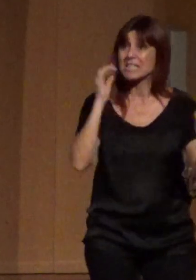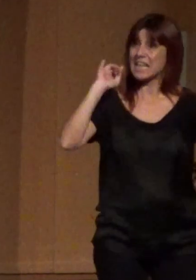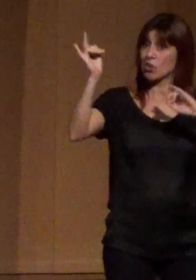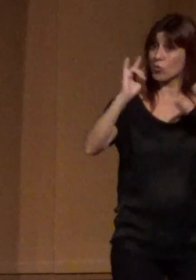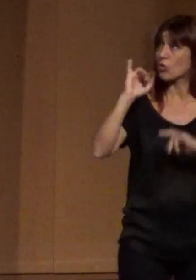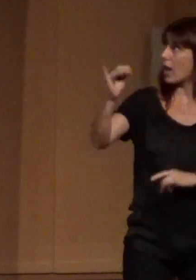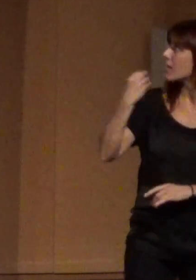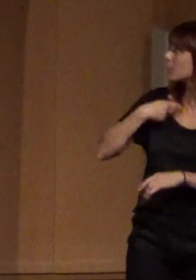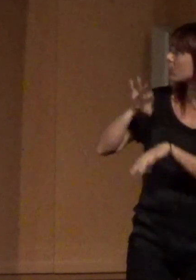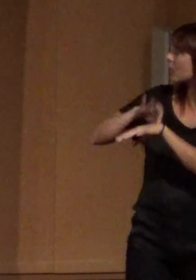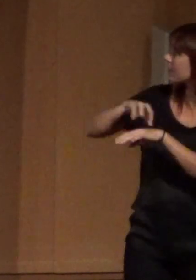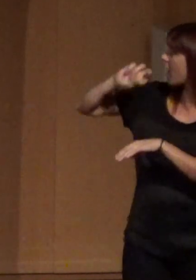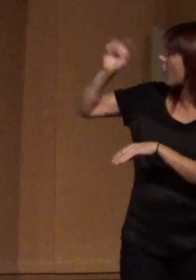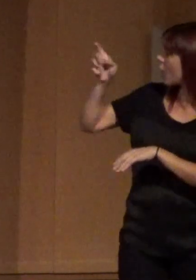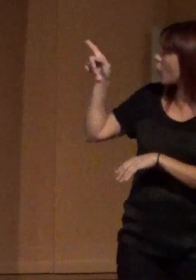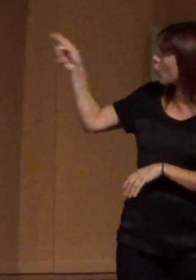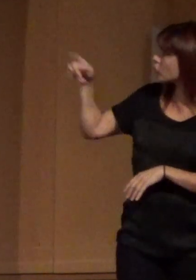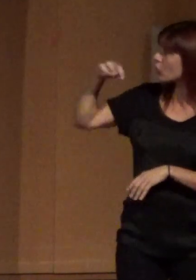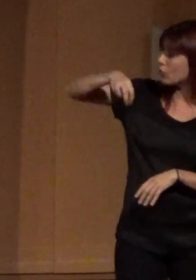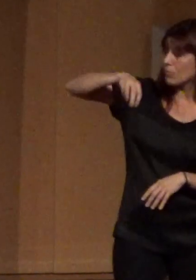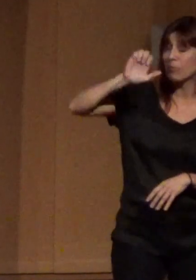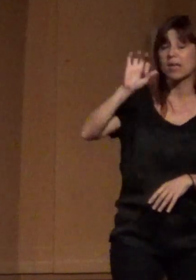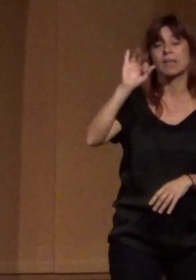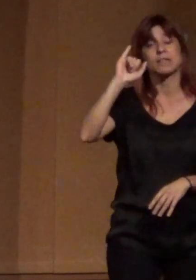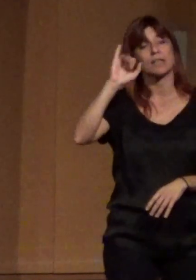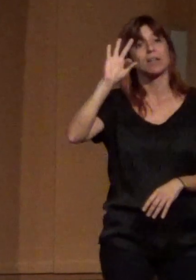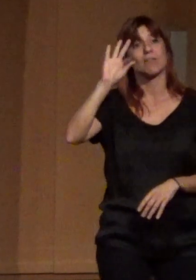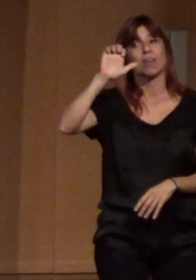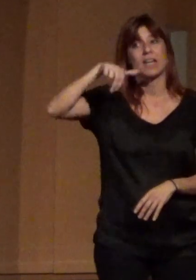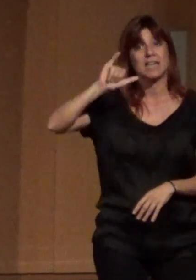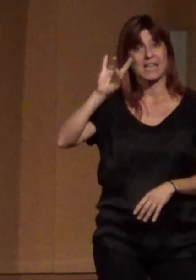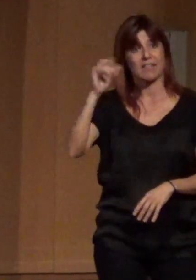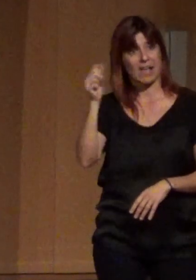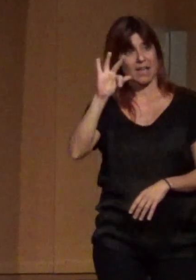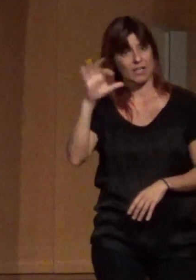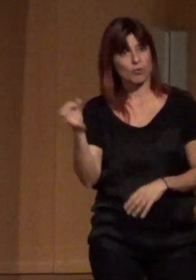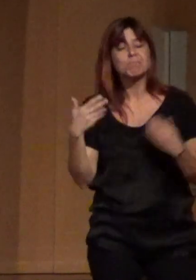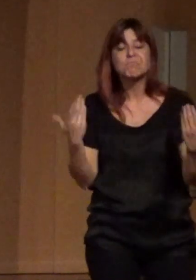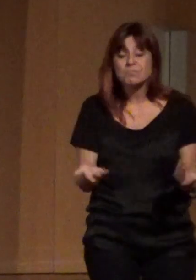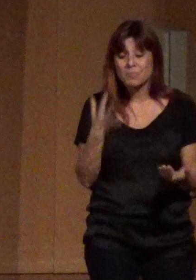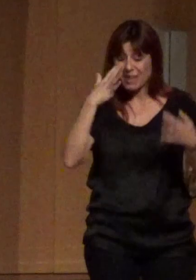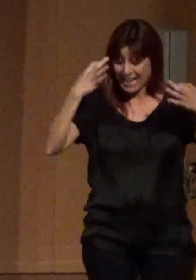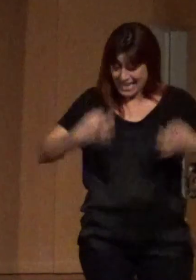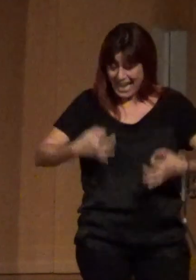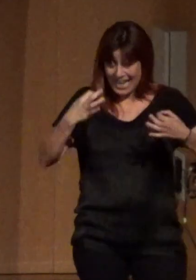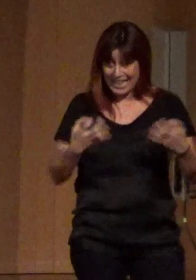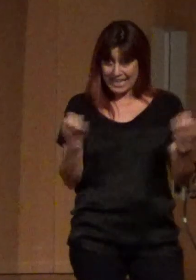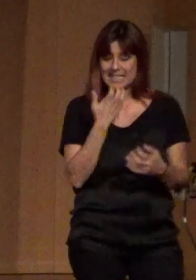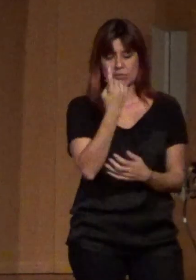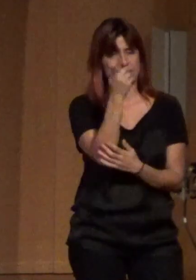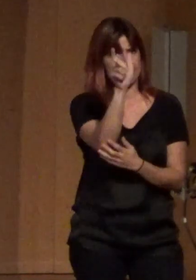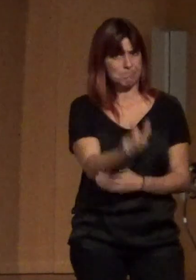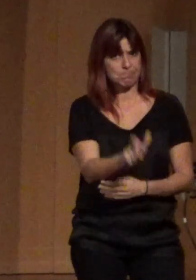el metilfenidato tiene un efecto beneficioso sobre la disminución del nivel de ruido. ¿Qué ocurre en la práctica? Si un paciente tiene